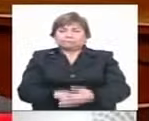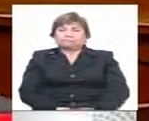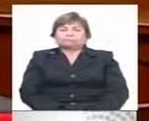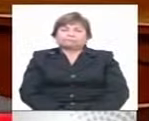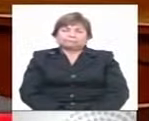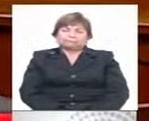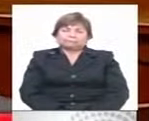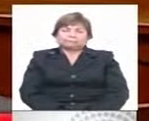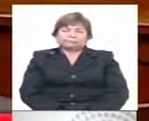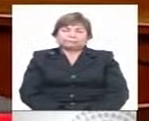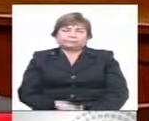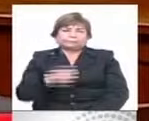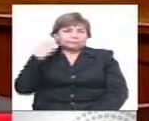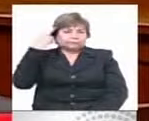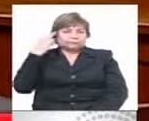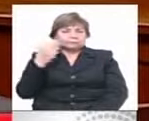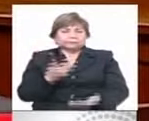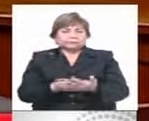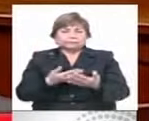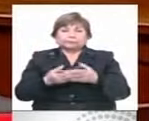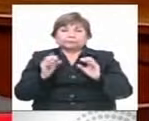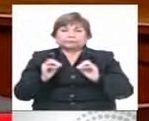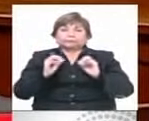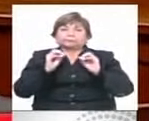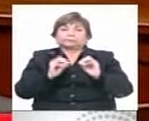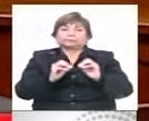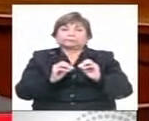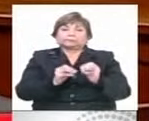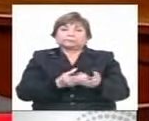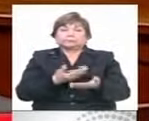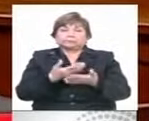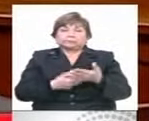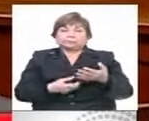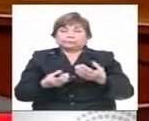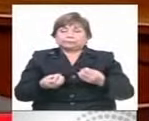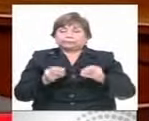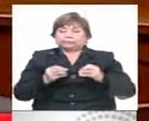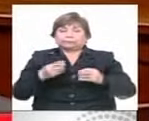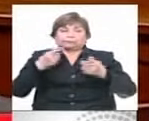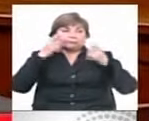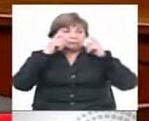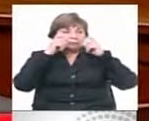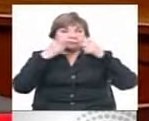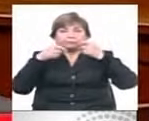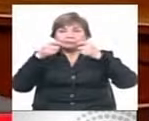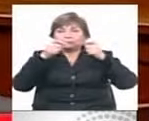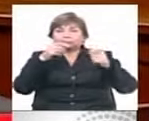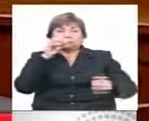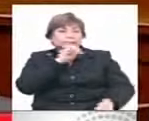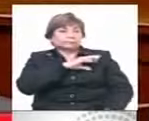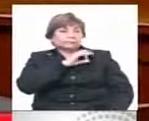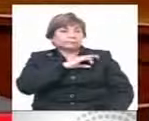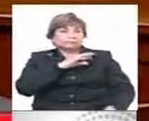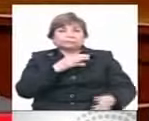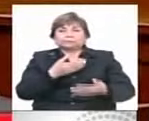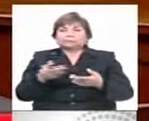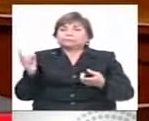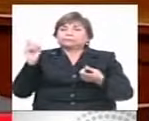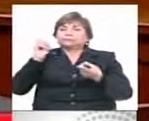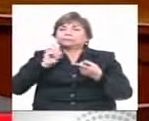gubernamental. Por ello, durante este quinquenio, mediante el programa Turismo Emprende, se beneficiará